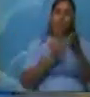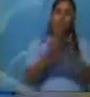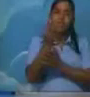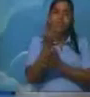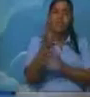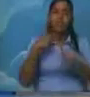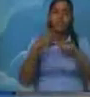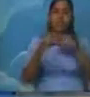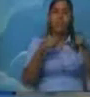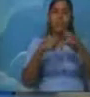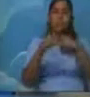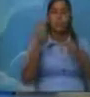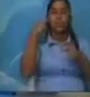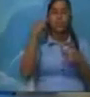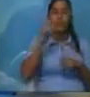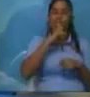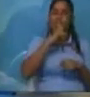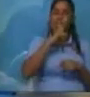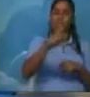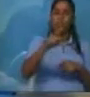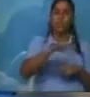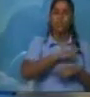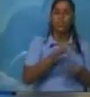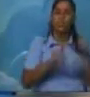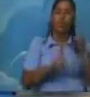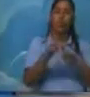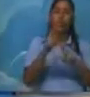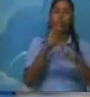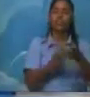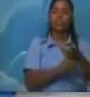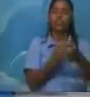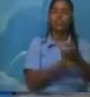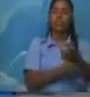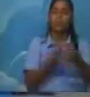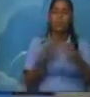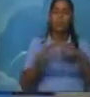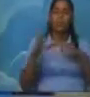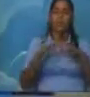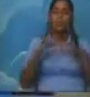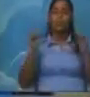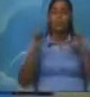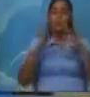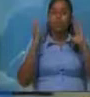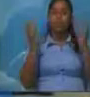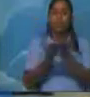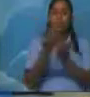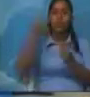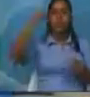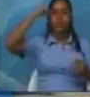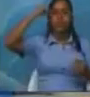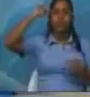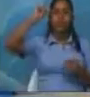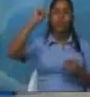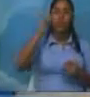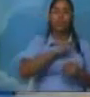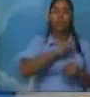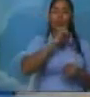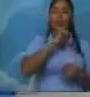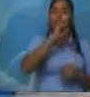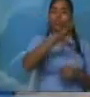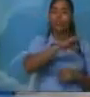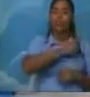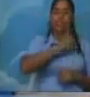vendido por la envidia de sus 11 hermanos pero todo el mundo se acuerda de la historia de